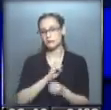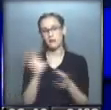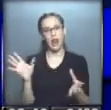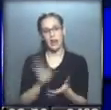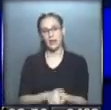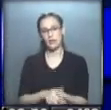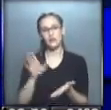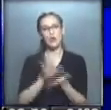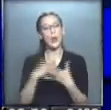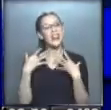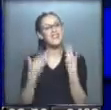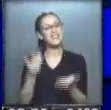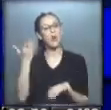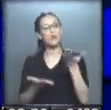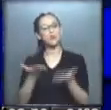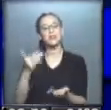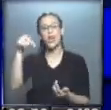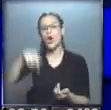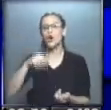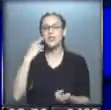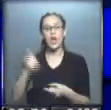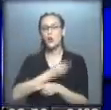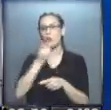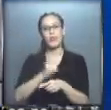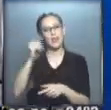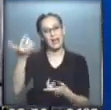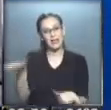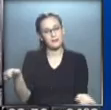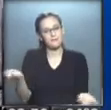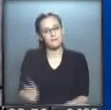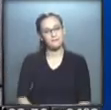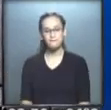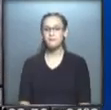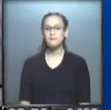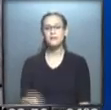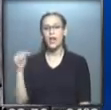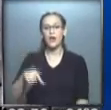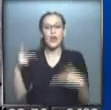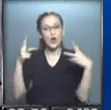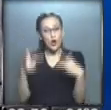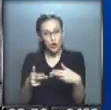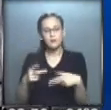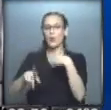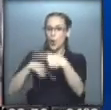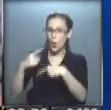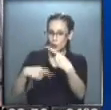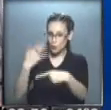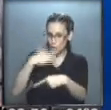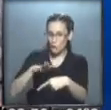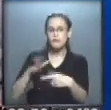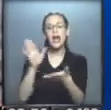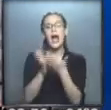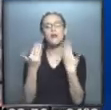a Defensa y Justicia, que en la jornada de hoy no ha podido ganar. Nos vamos al corte. Cuando volvemos,